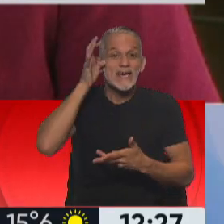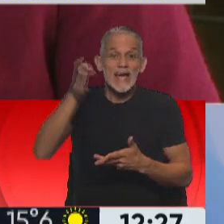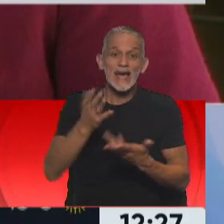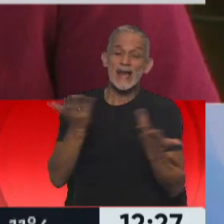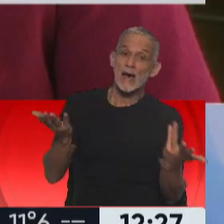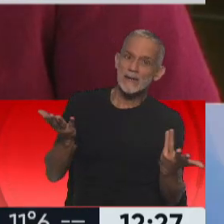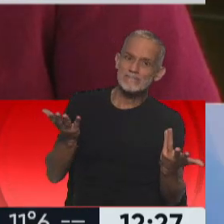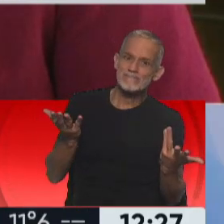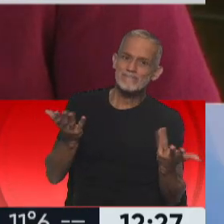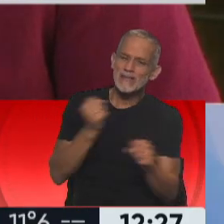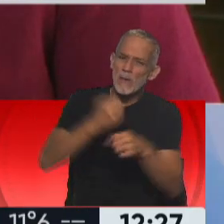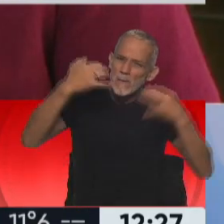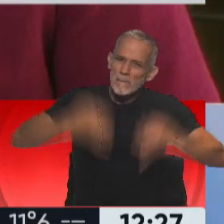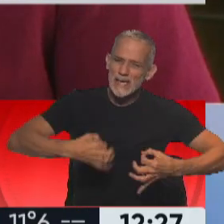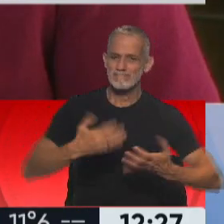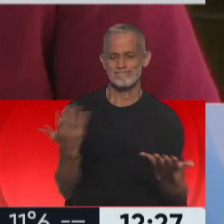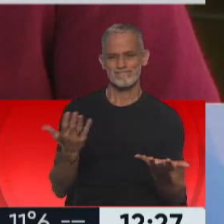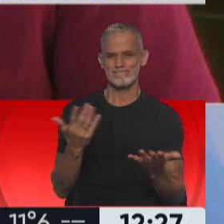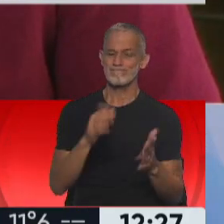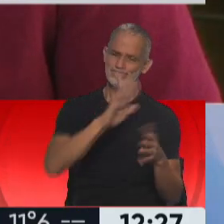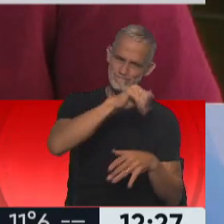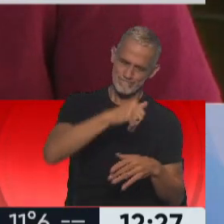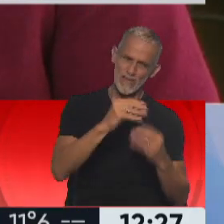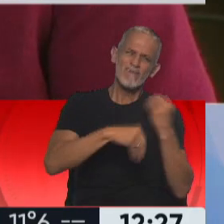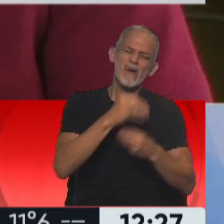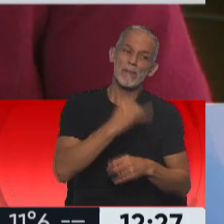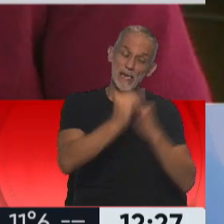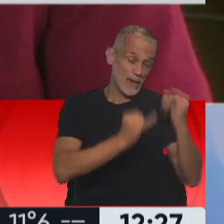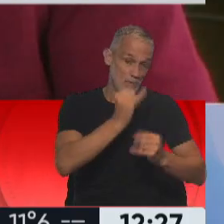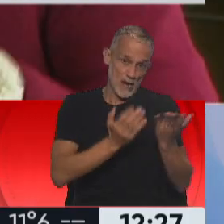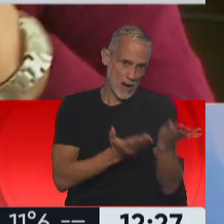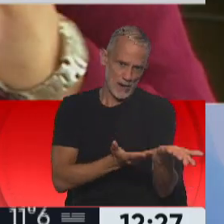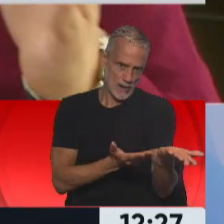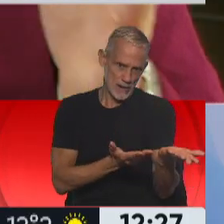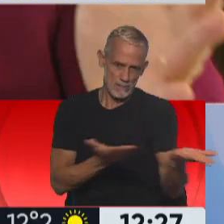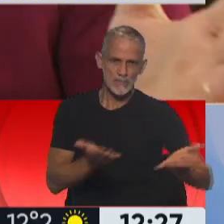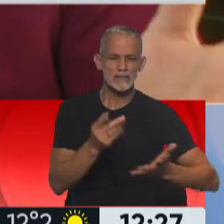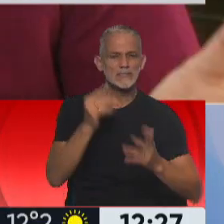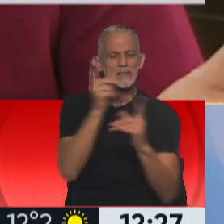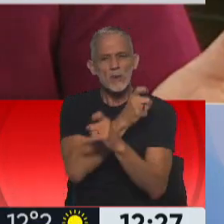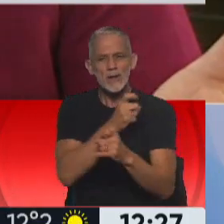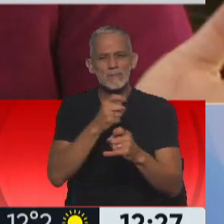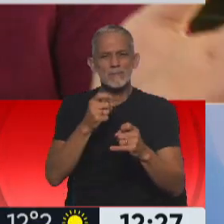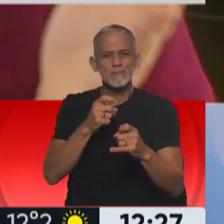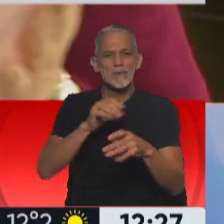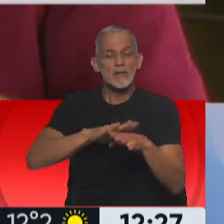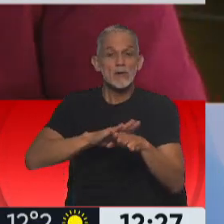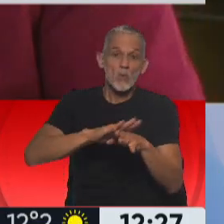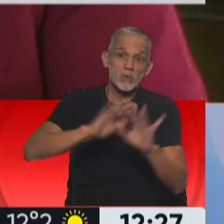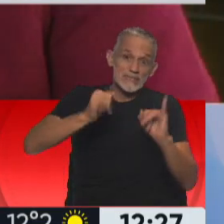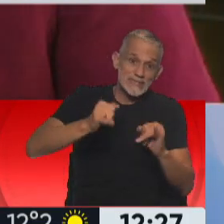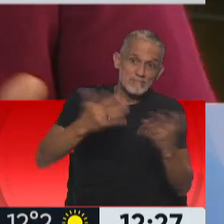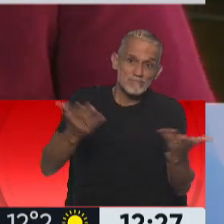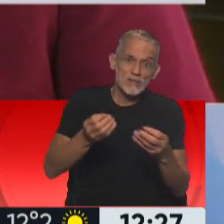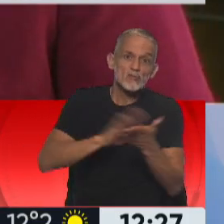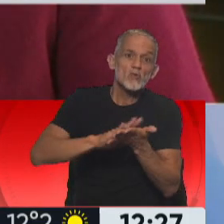buena práctica indica que hay que hablar con la familia, explicarle que es una patología que tiene cura o que no tiene cura,